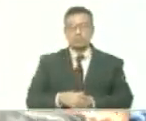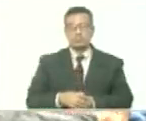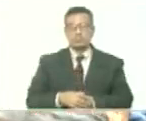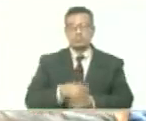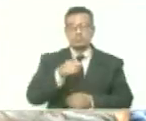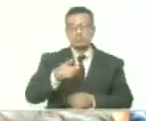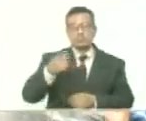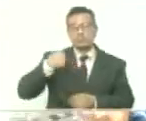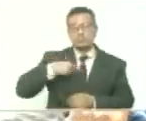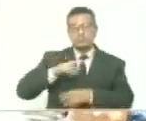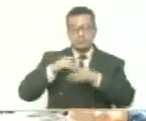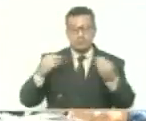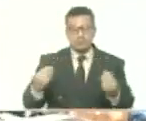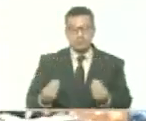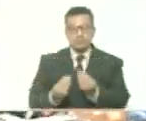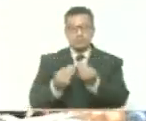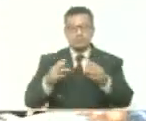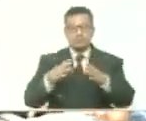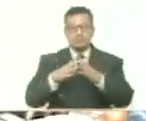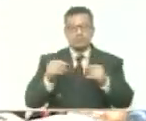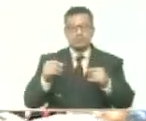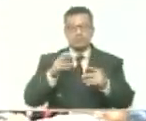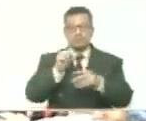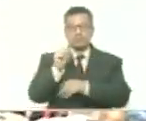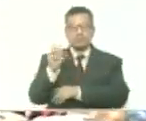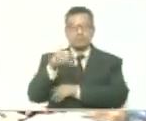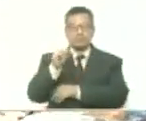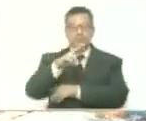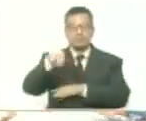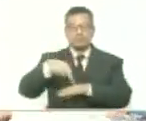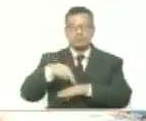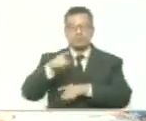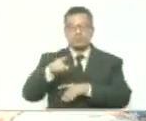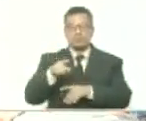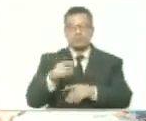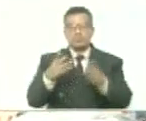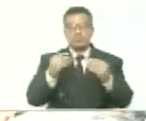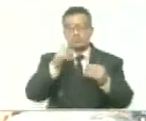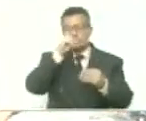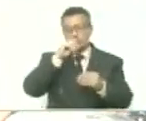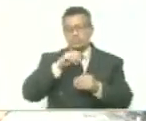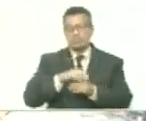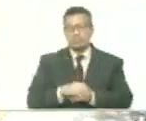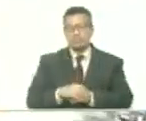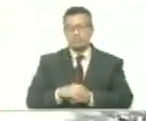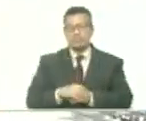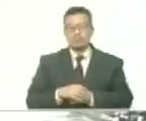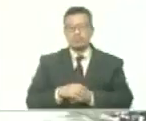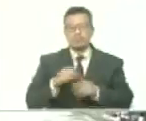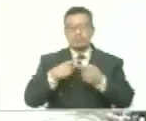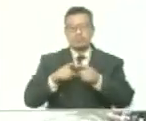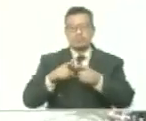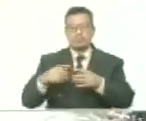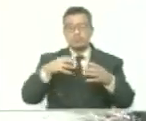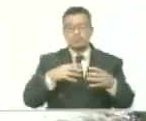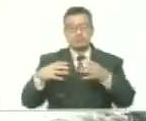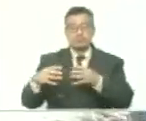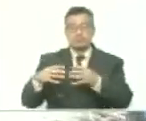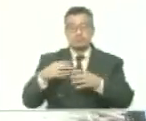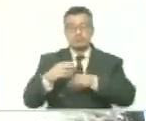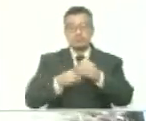debería acompañarlo toda esta asamblea, quienes durante muchos años, de uno y otro bando,